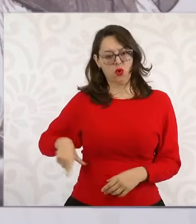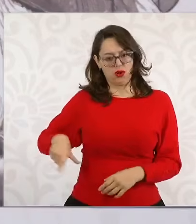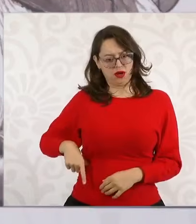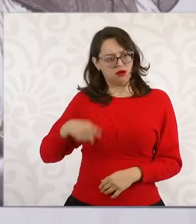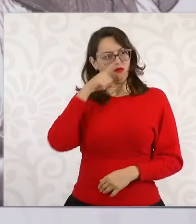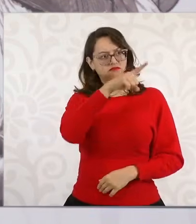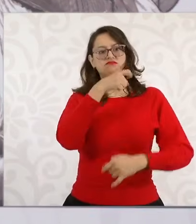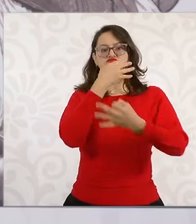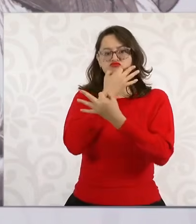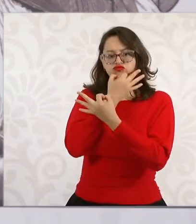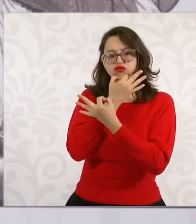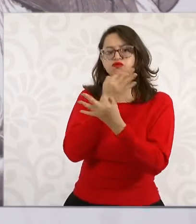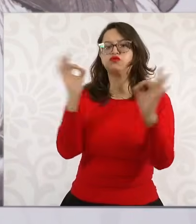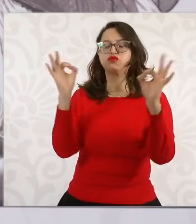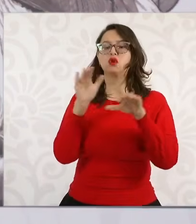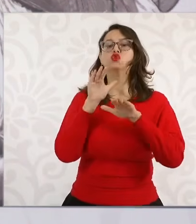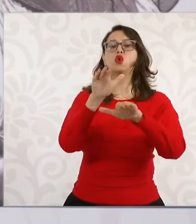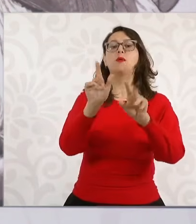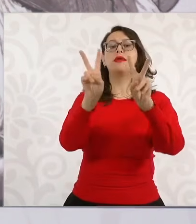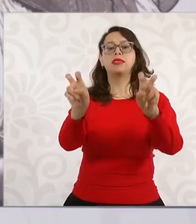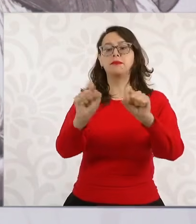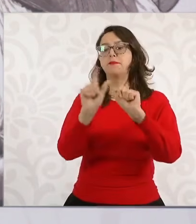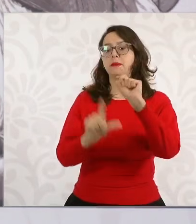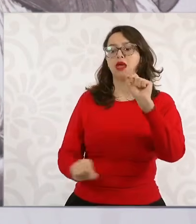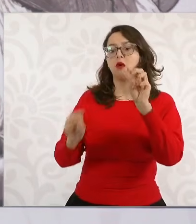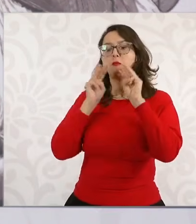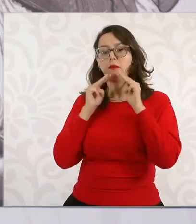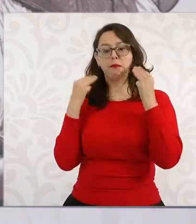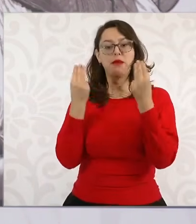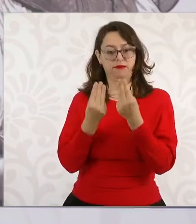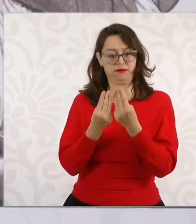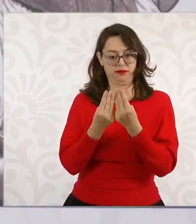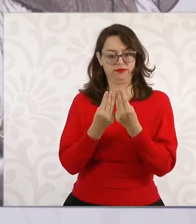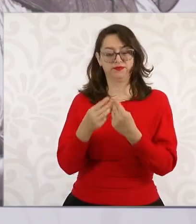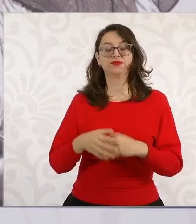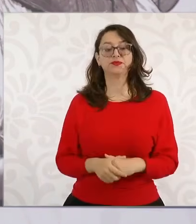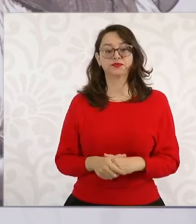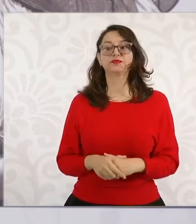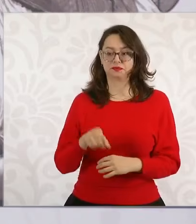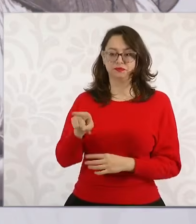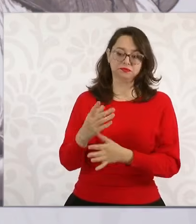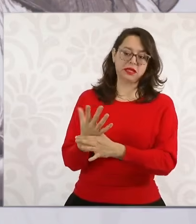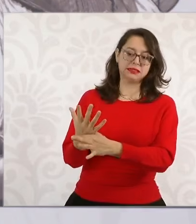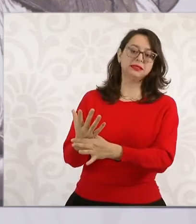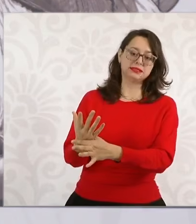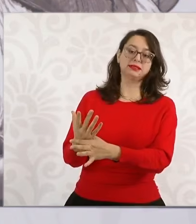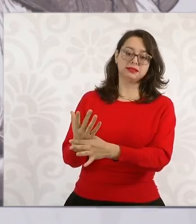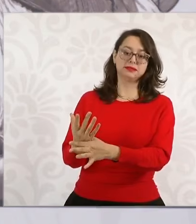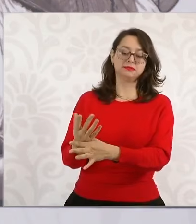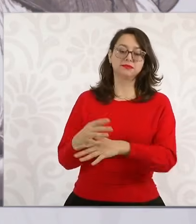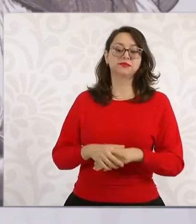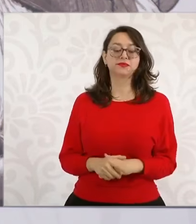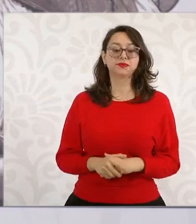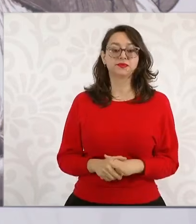relacionado con la delincuencia organizada en México, en el sentido que tú mencionas,